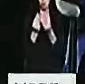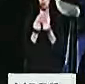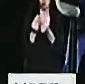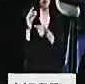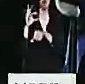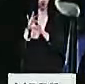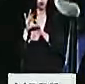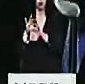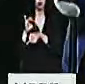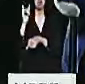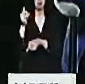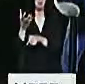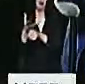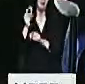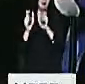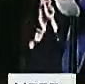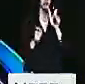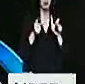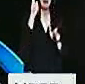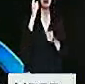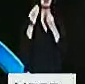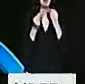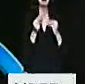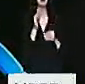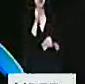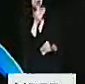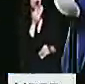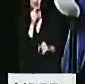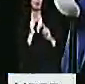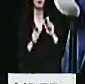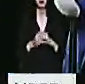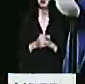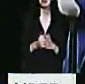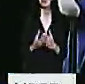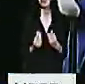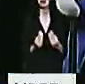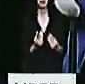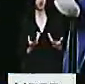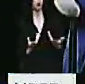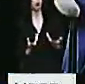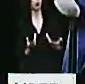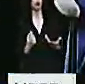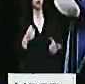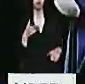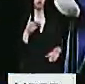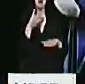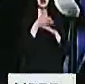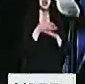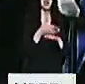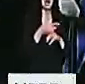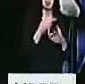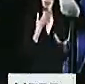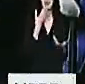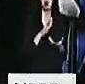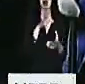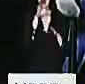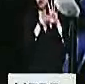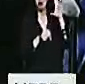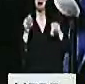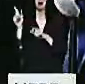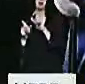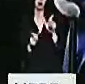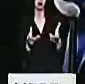agenda llena siempre. Pero ¿qué pasaría si tuvieran que pelear por ese paciente? Si tuvieran que ir a esa persona a decir, yo estoy en esta otra condición. Quizás sería